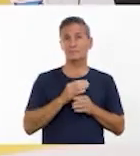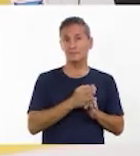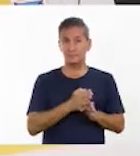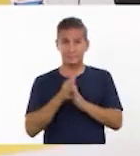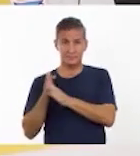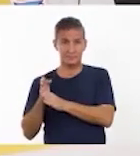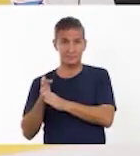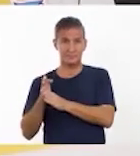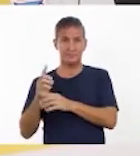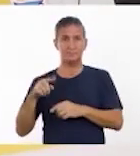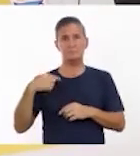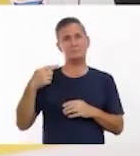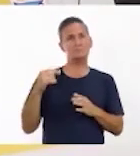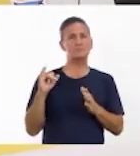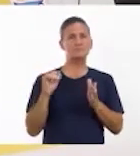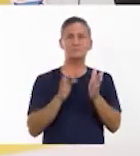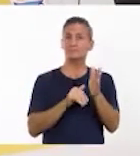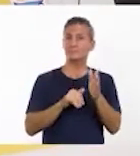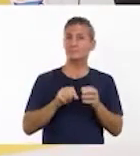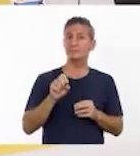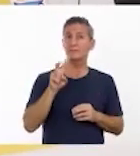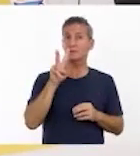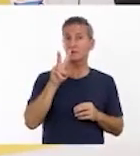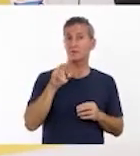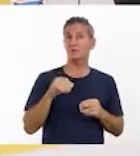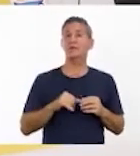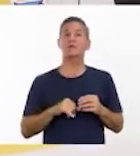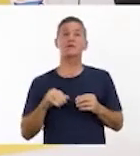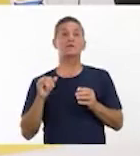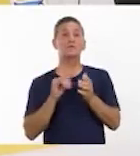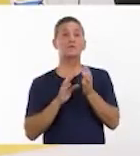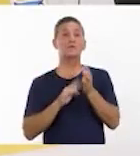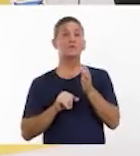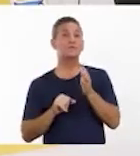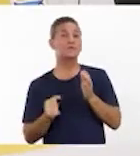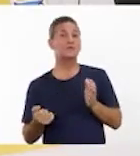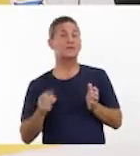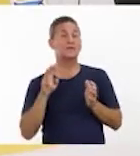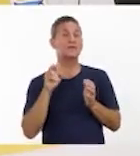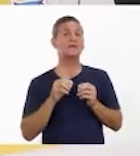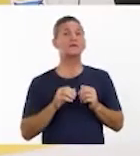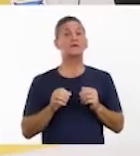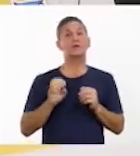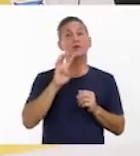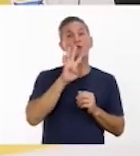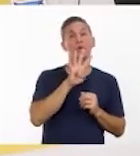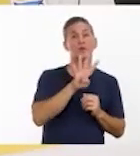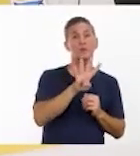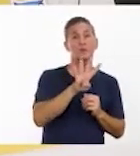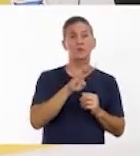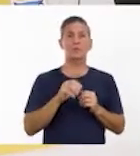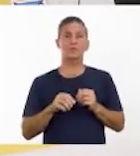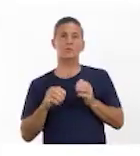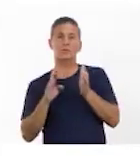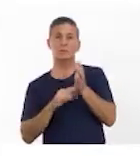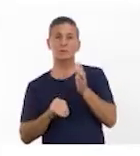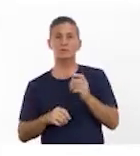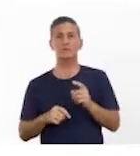Pasemos al próximo semestre, segundo semestre curso regular y cuarto semestre curso por